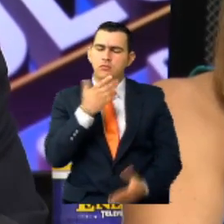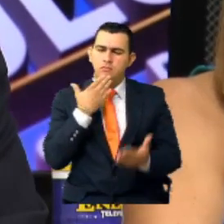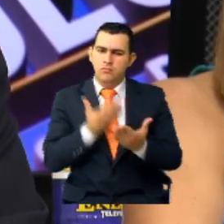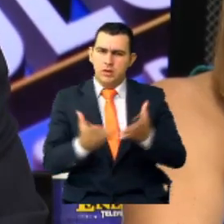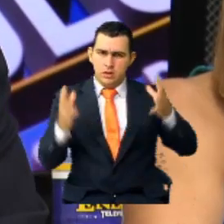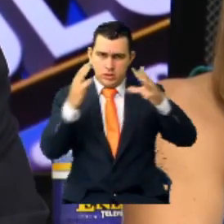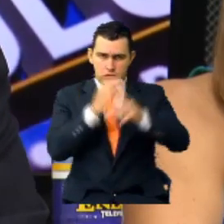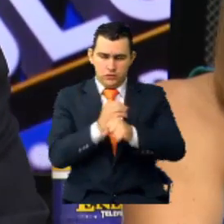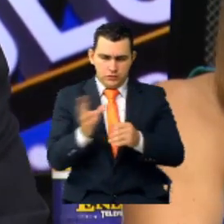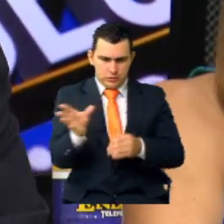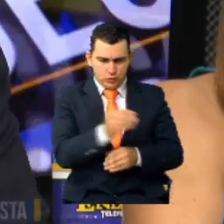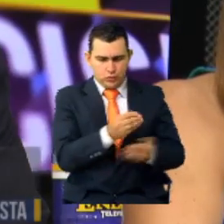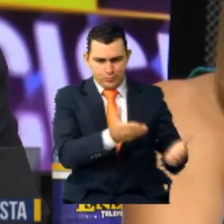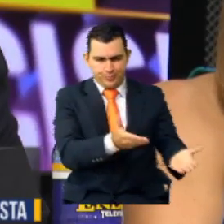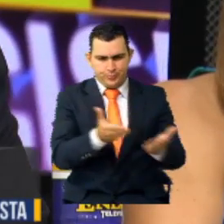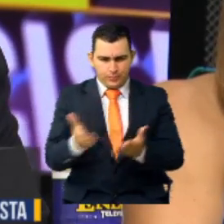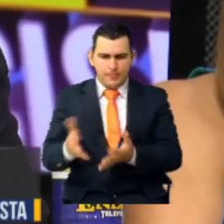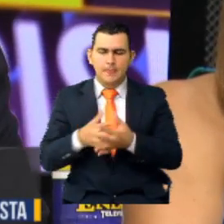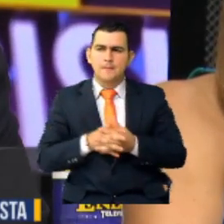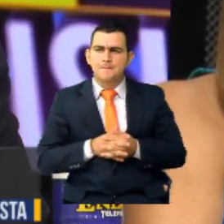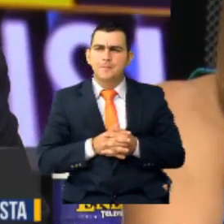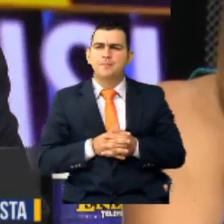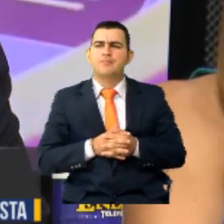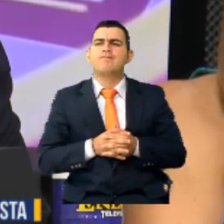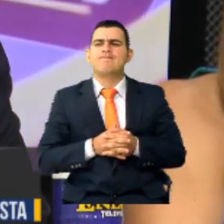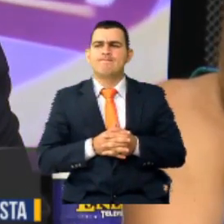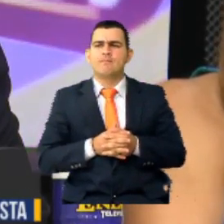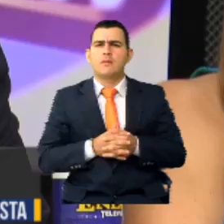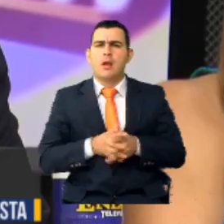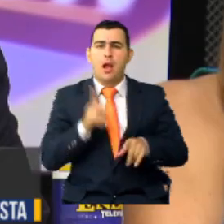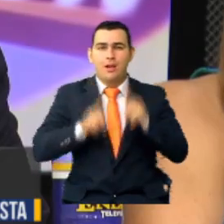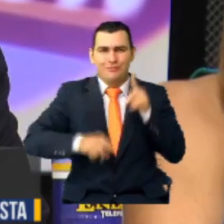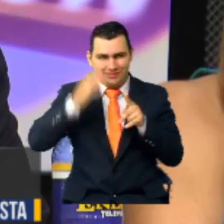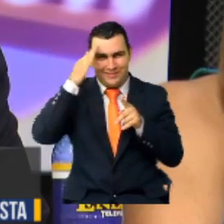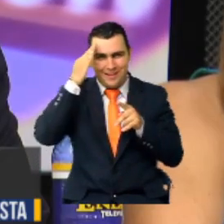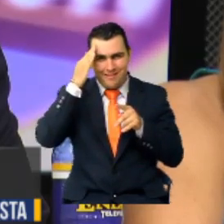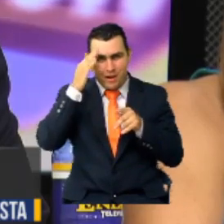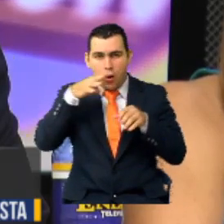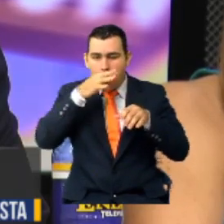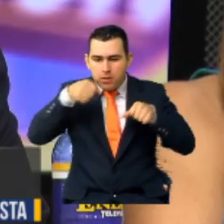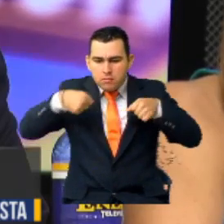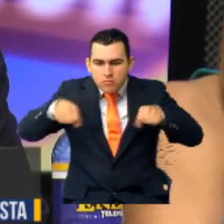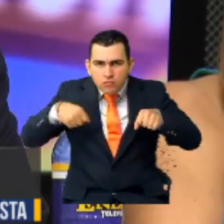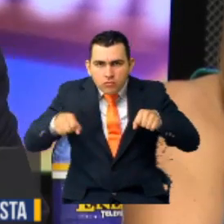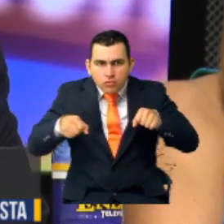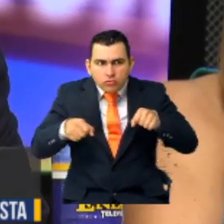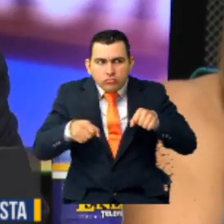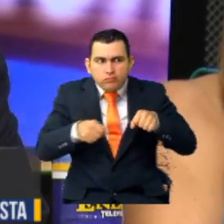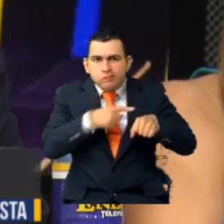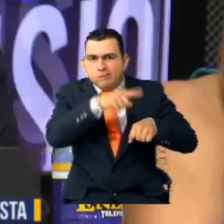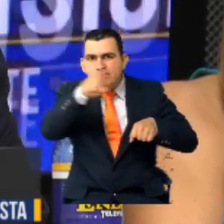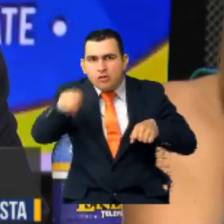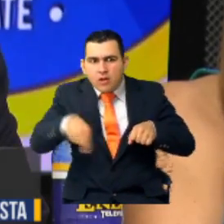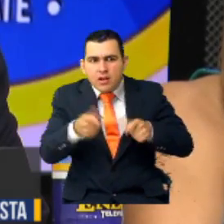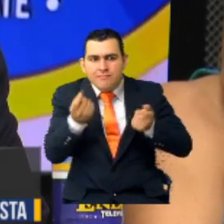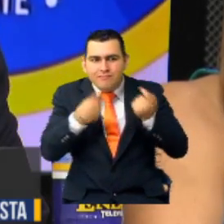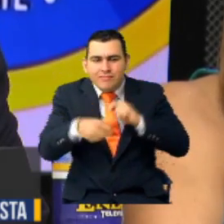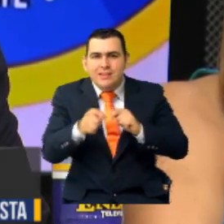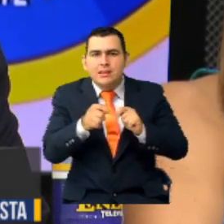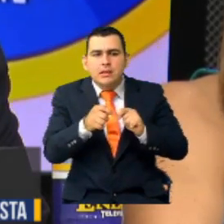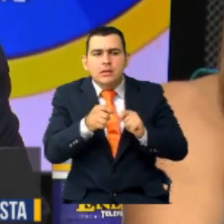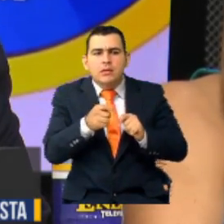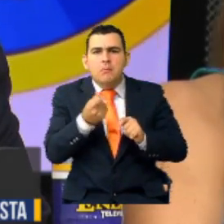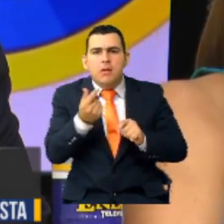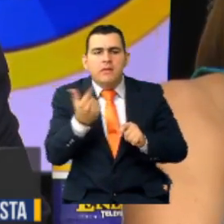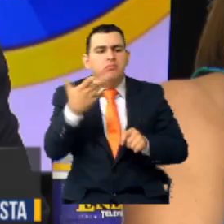nuestra teleaudiencia. Los mal llamados gotagotas tienen intimidado al comercio informal en un alto porcentaje.